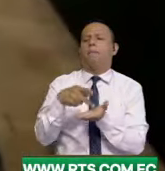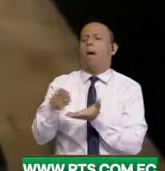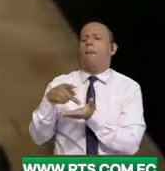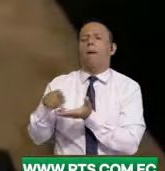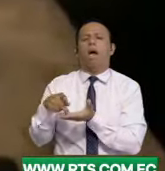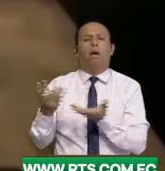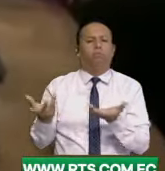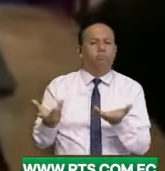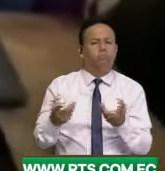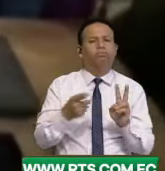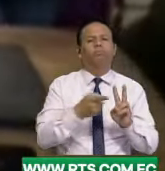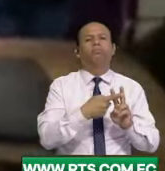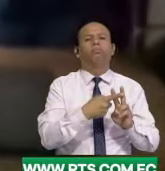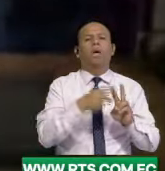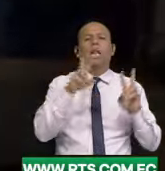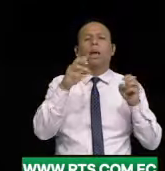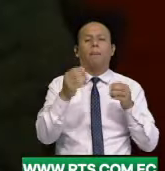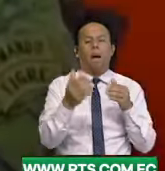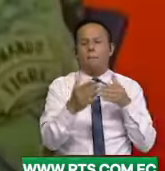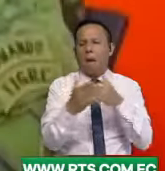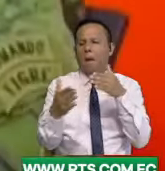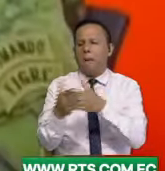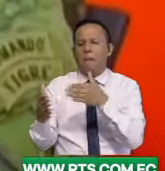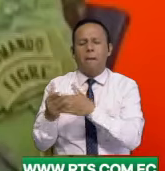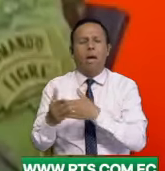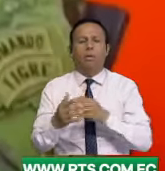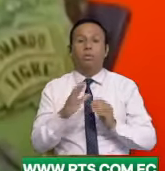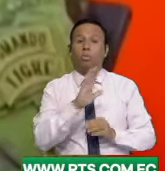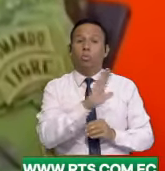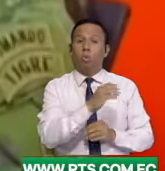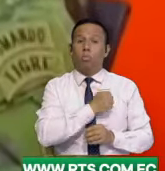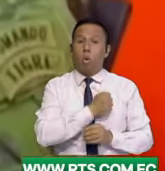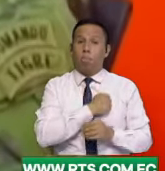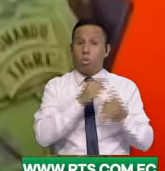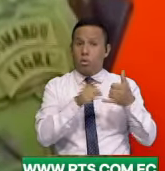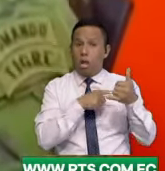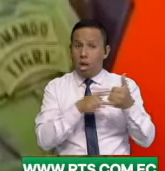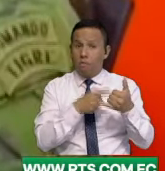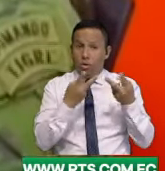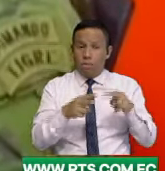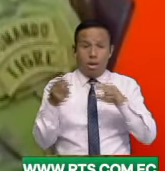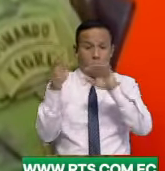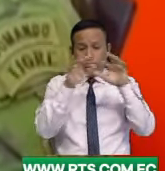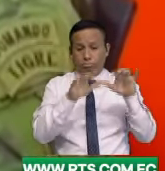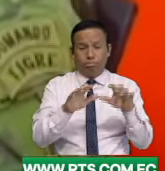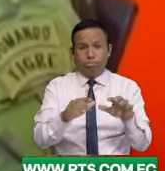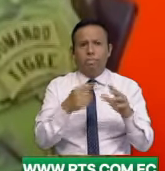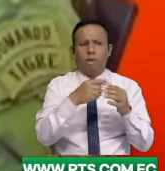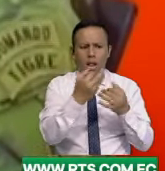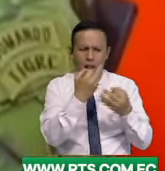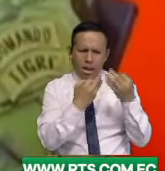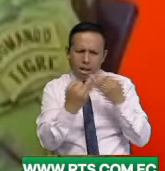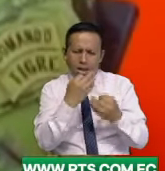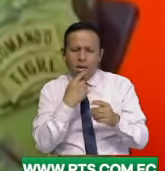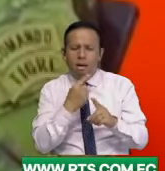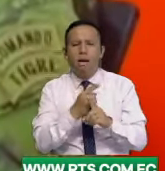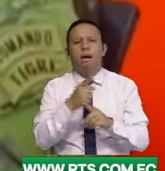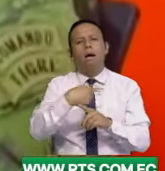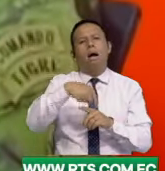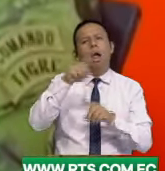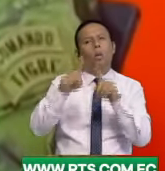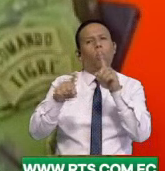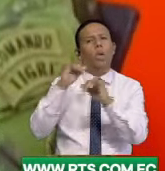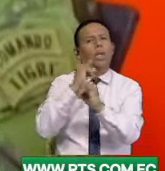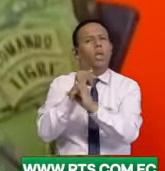relacionado a delitos de extorsión. En esos teléfonos y en la computadora están las extorsiones a las diferentes instituciones